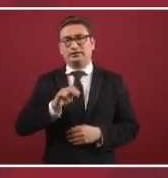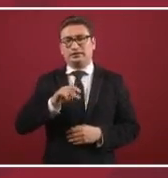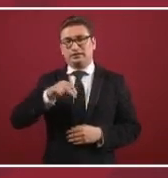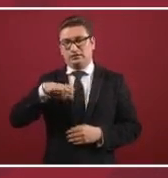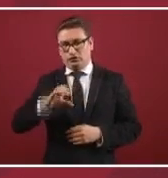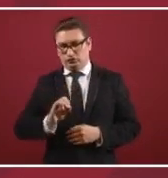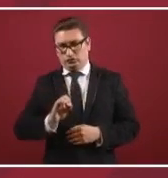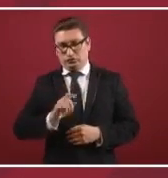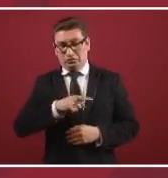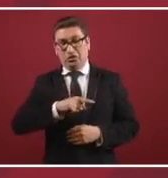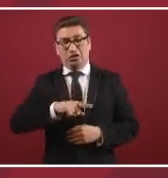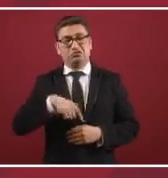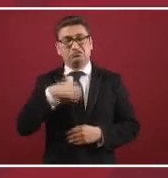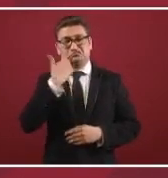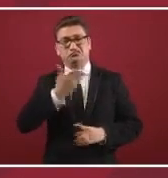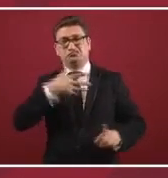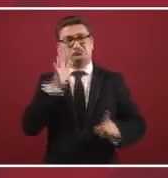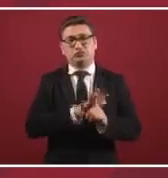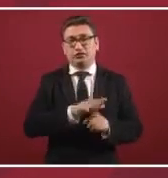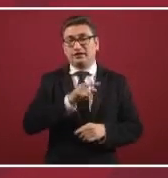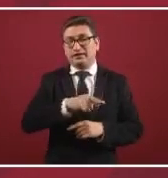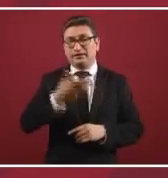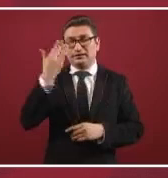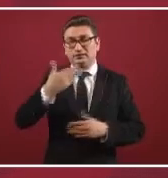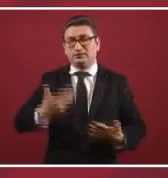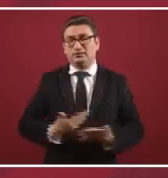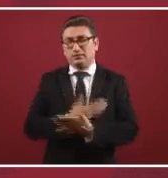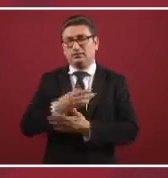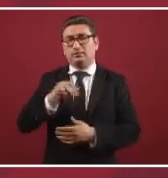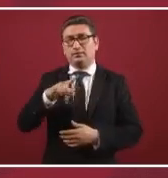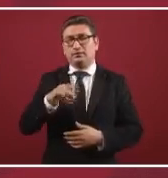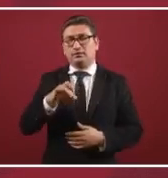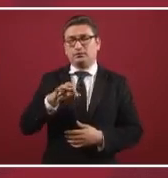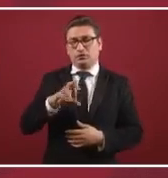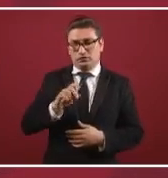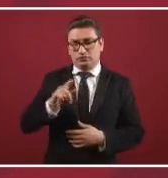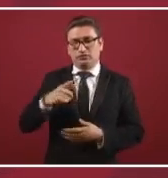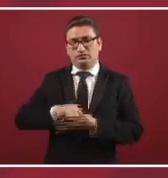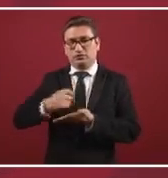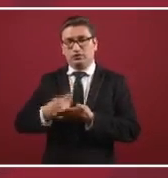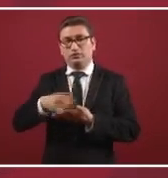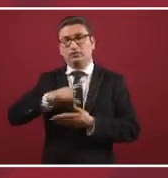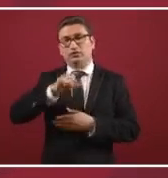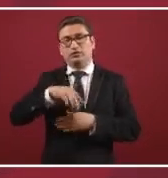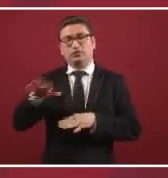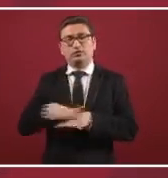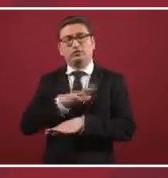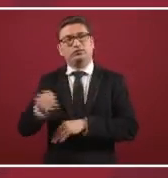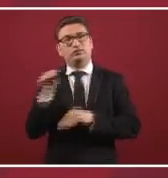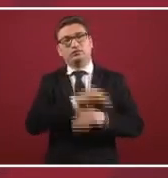Él nació en Matamoros, Tamaulipas, vivió en Texas, desde allá organizó